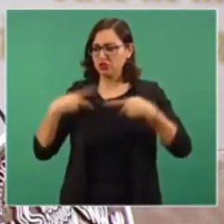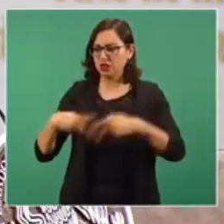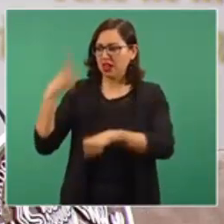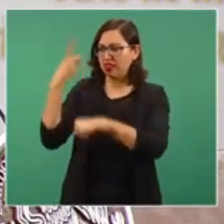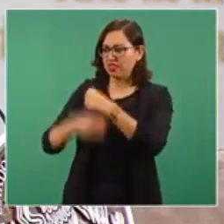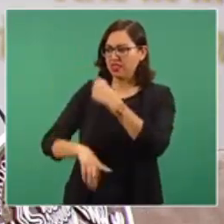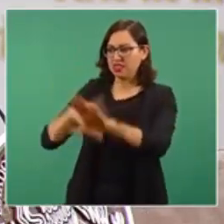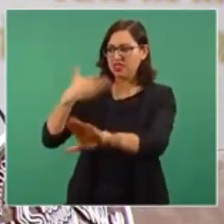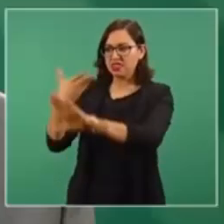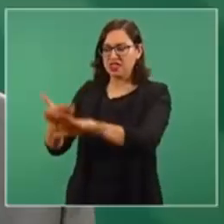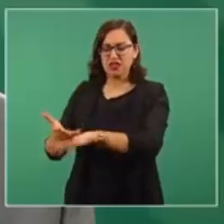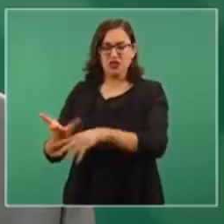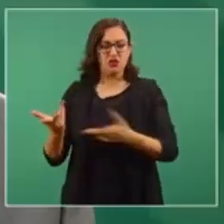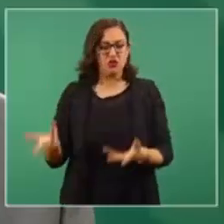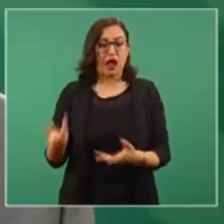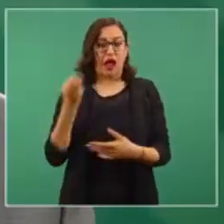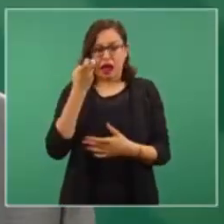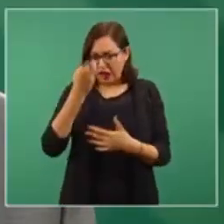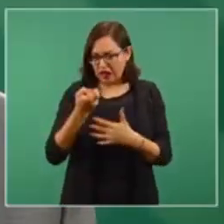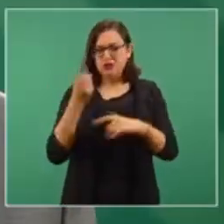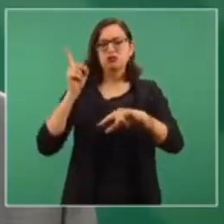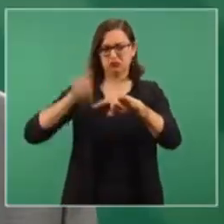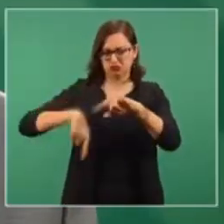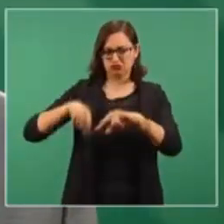lo que más afecta a la economía popular,